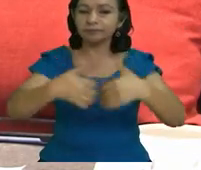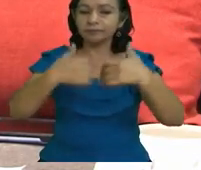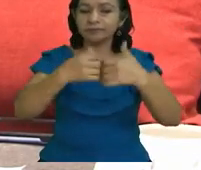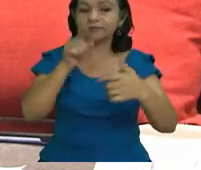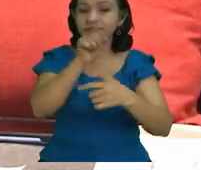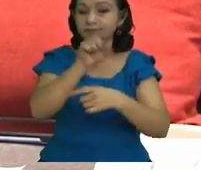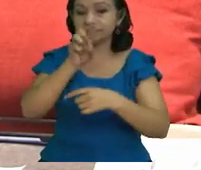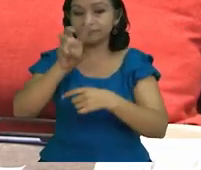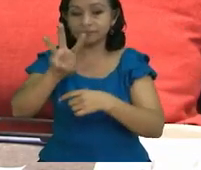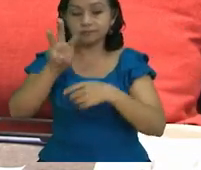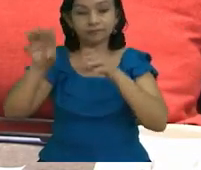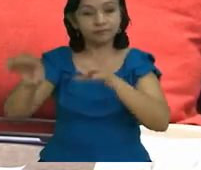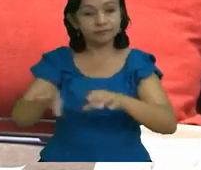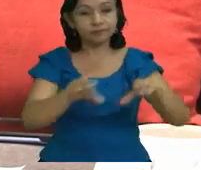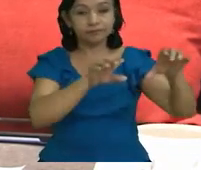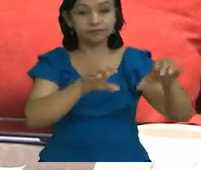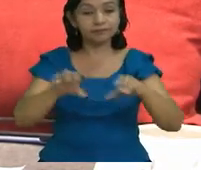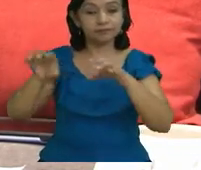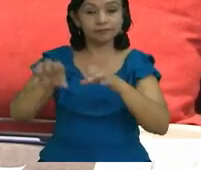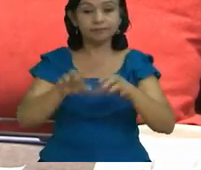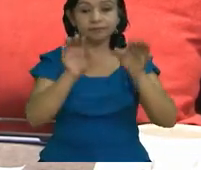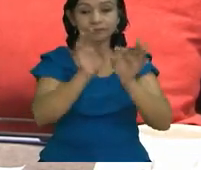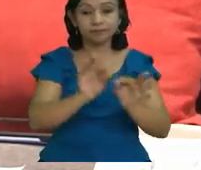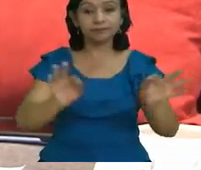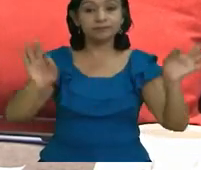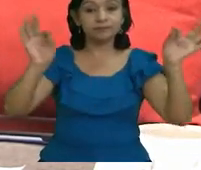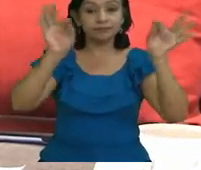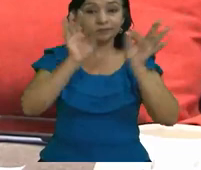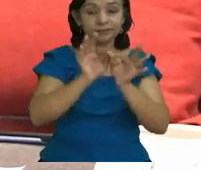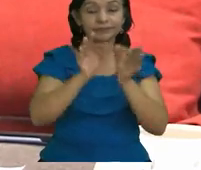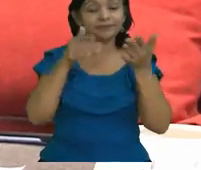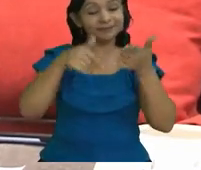que tenemos programados. Y algo importantísimo ya para